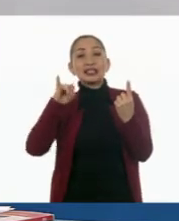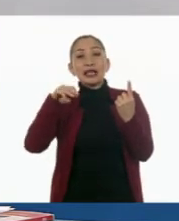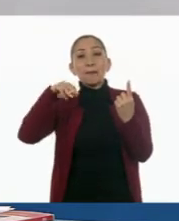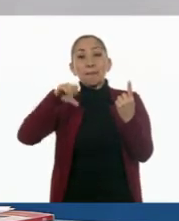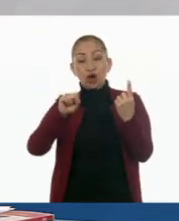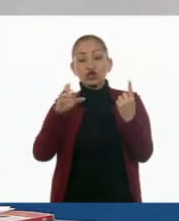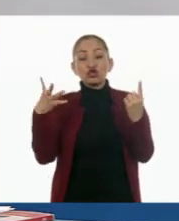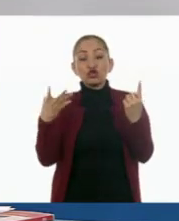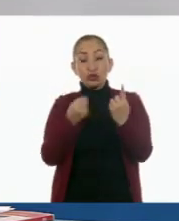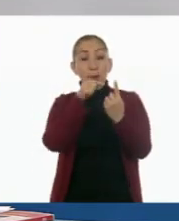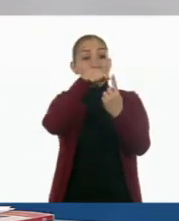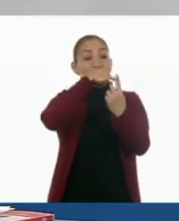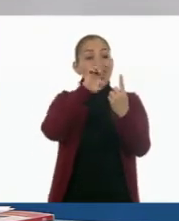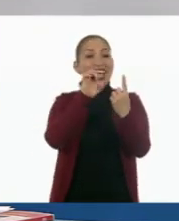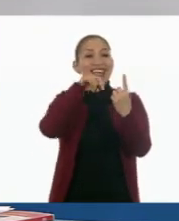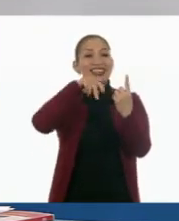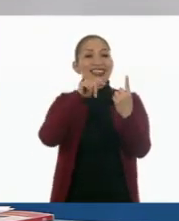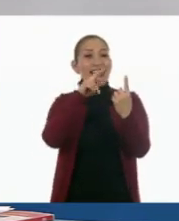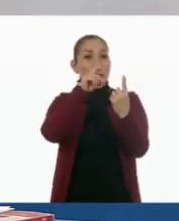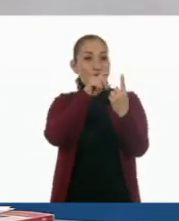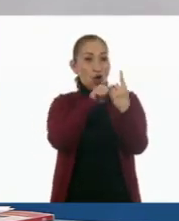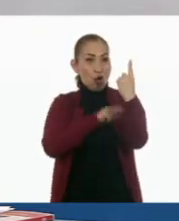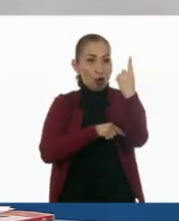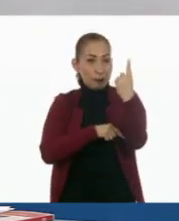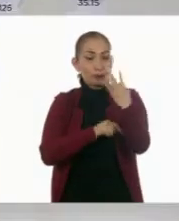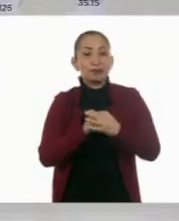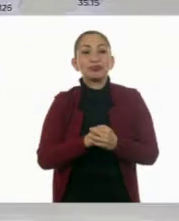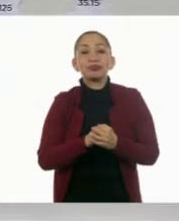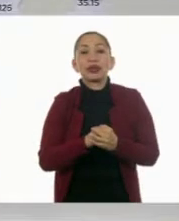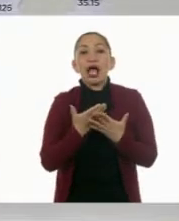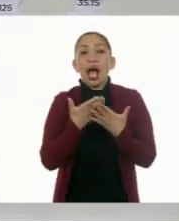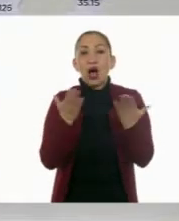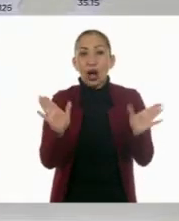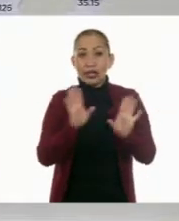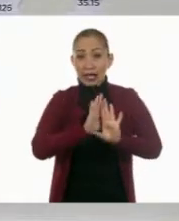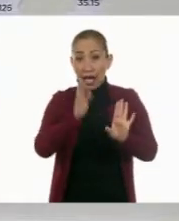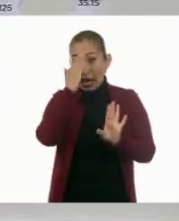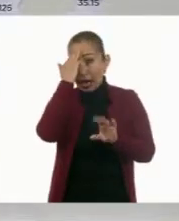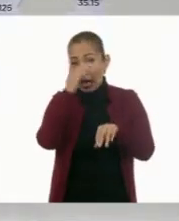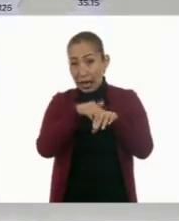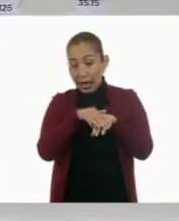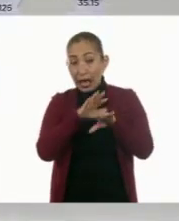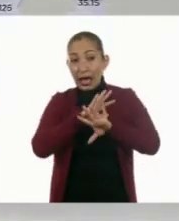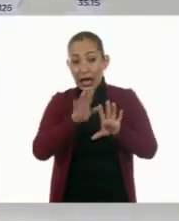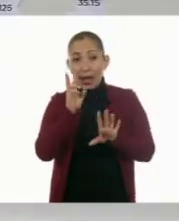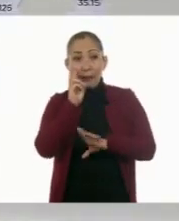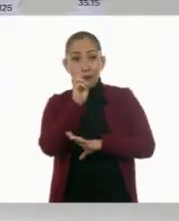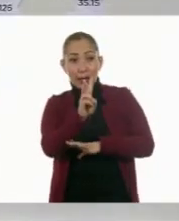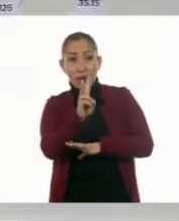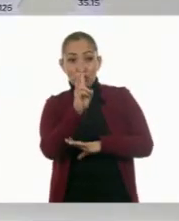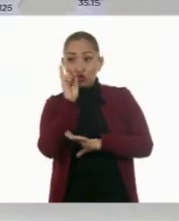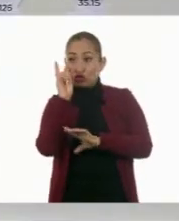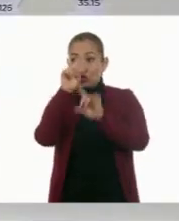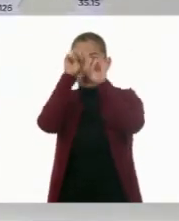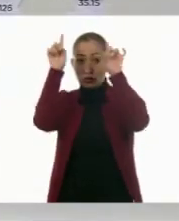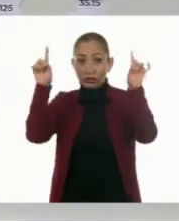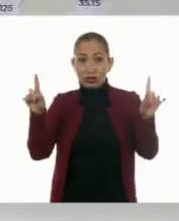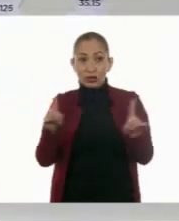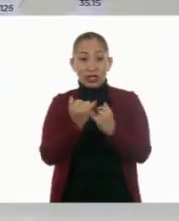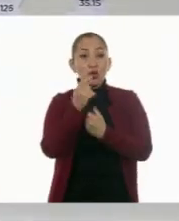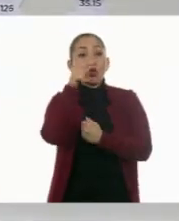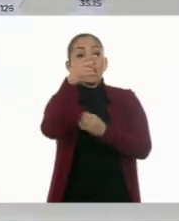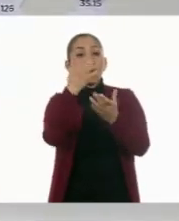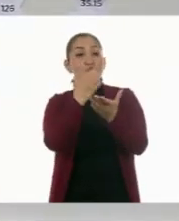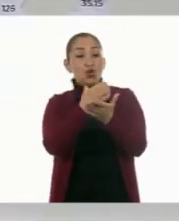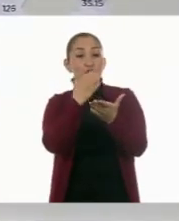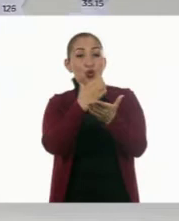nos va a equivaler al entero. Muy bien. Entonces, ¿les parece bien? Nosotros ya, si pueden darse cuenta, tenemos en el pizarrón lo mismo que ustedes tienen